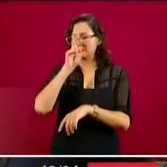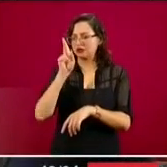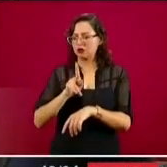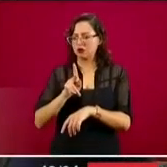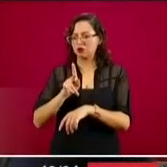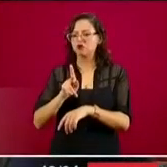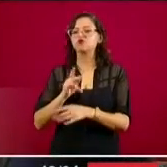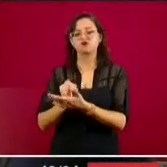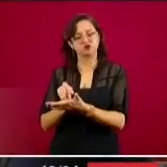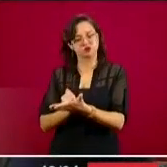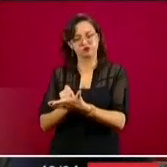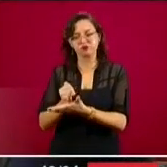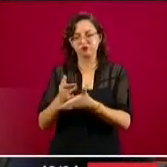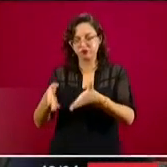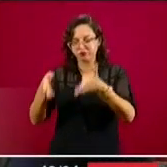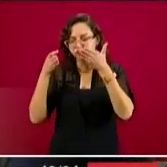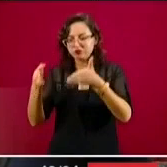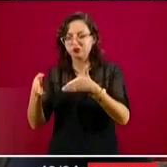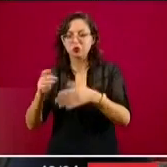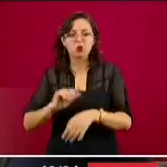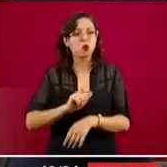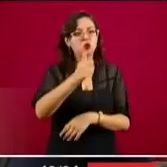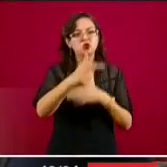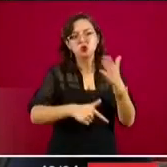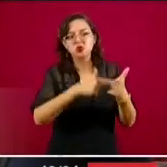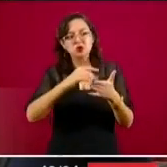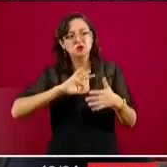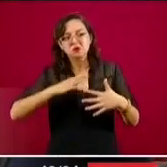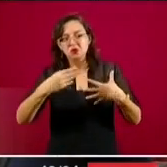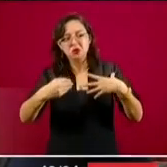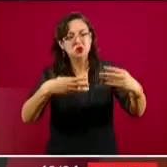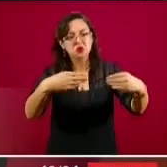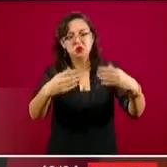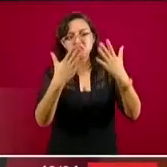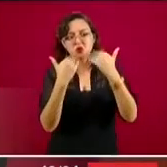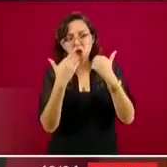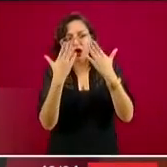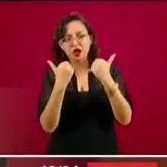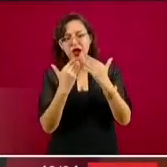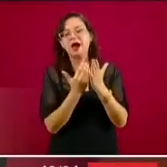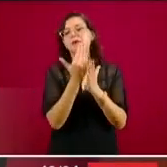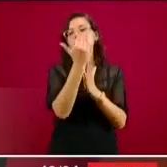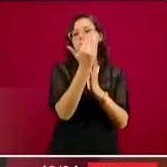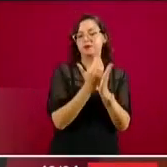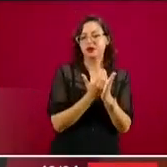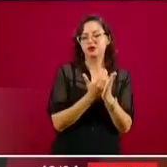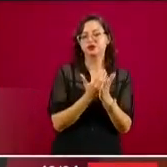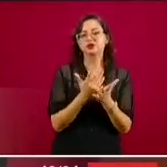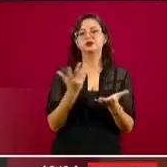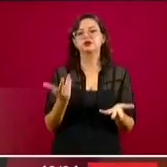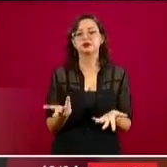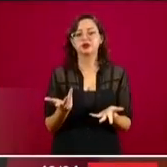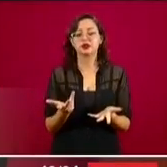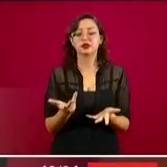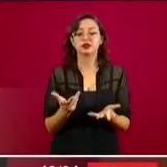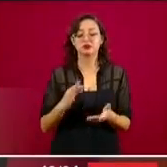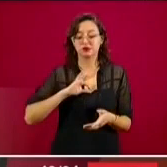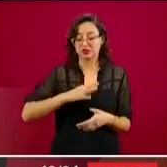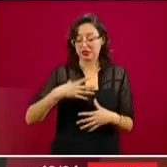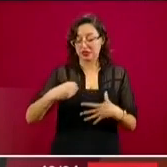tan intensas donde no hay necesidad de que sean tan intensas. Es decir, si lo vemos en las fases de la